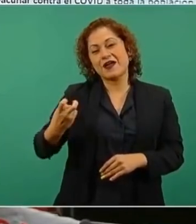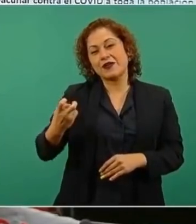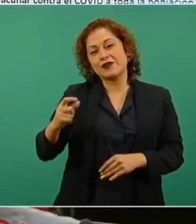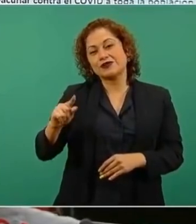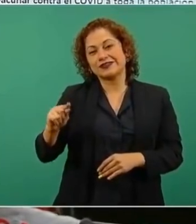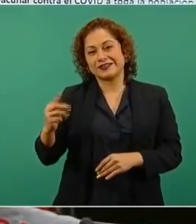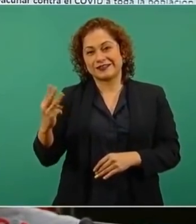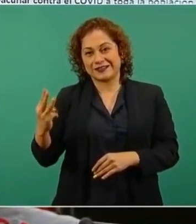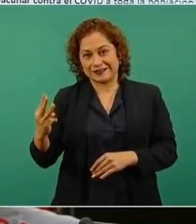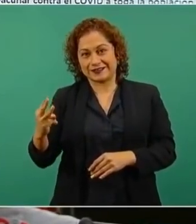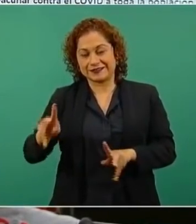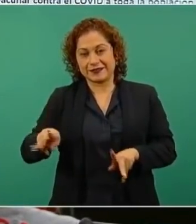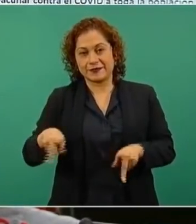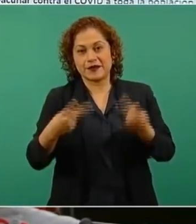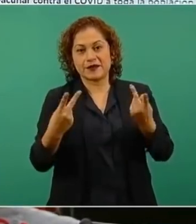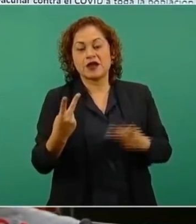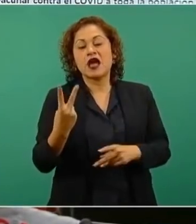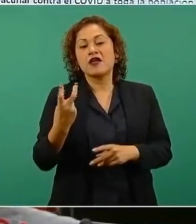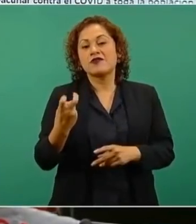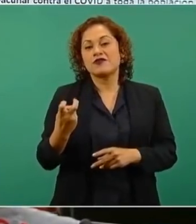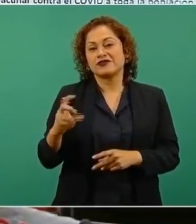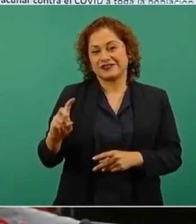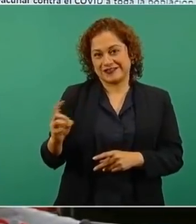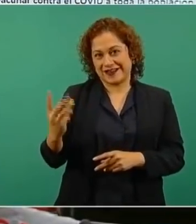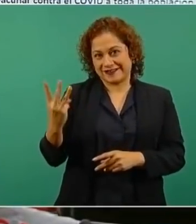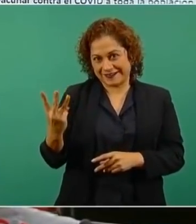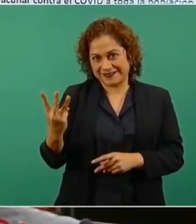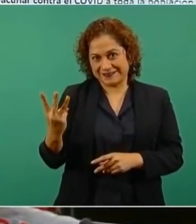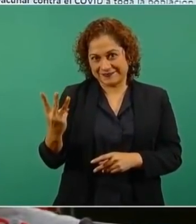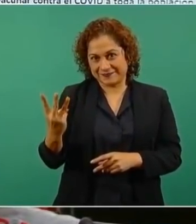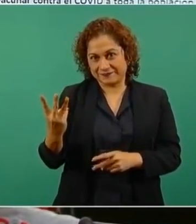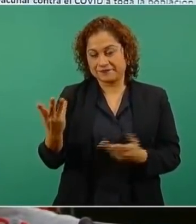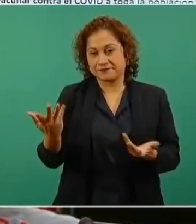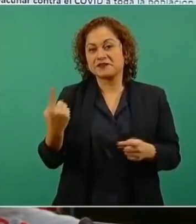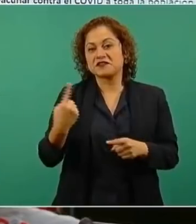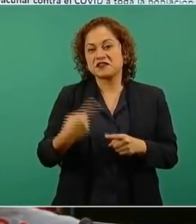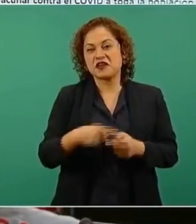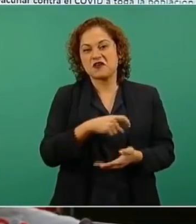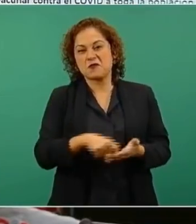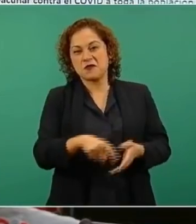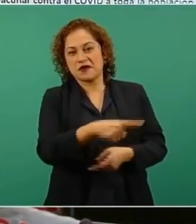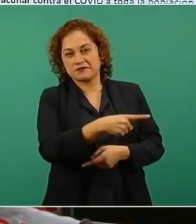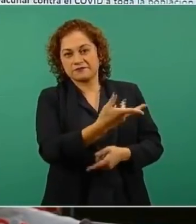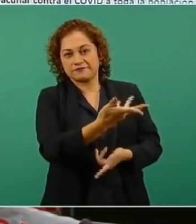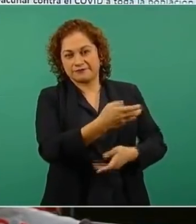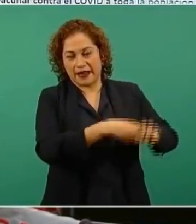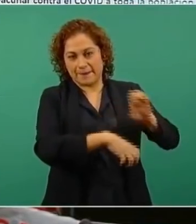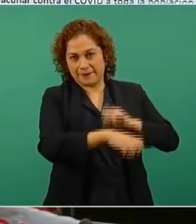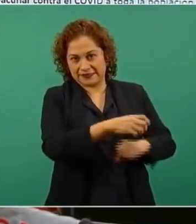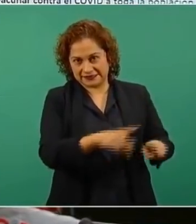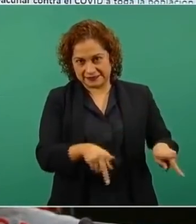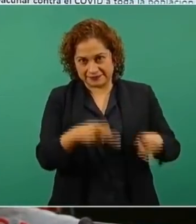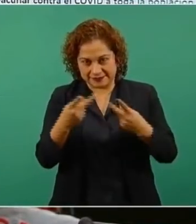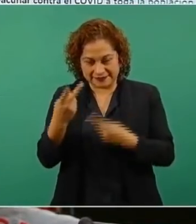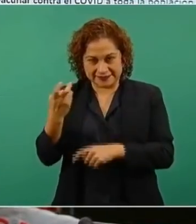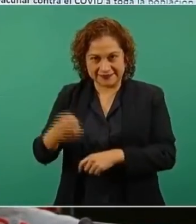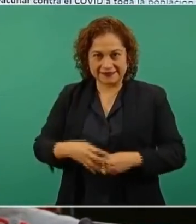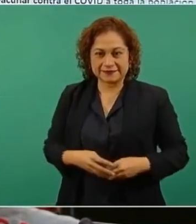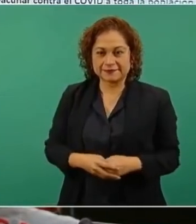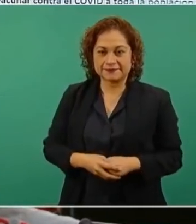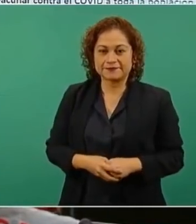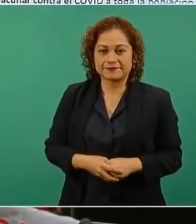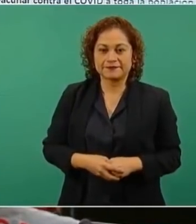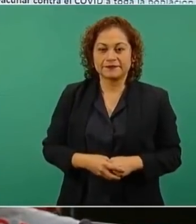a 2.33 lo vendemos, ¿no? ¿A quién se lo compramos? A estas grandes empresas. El monto total de todo